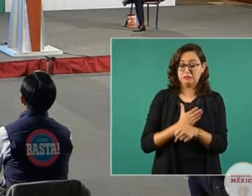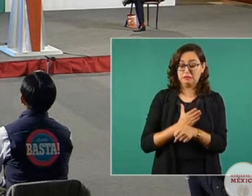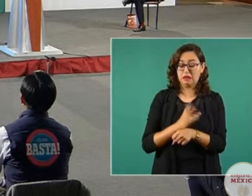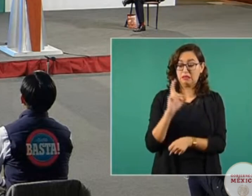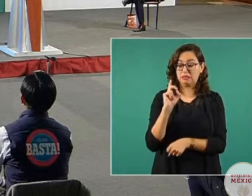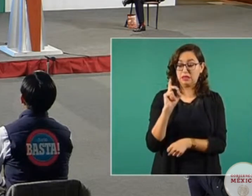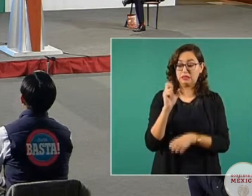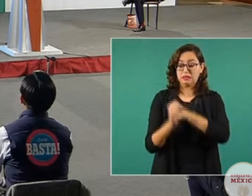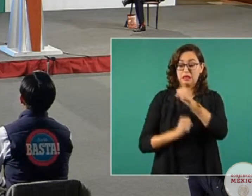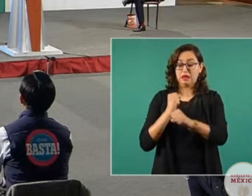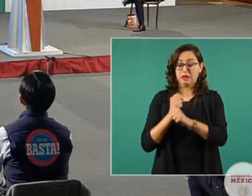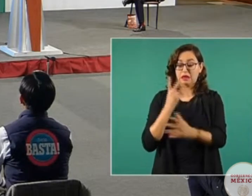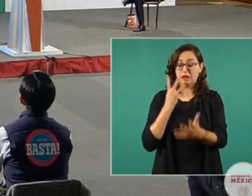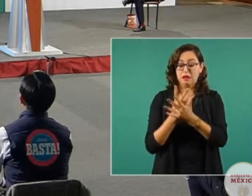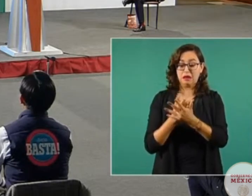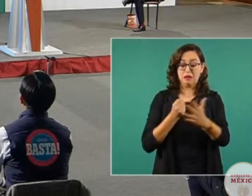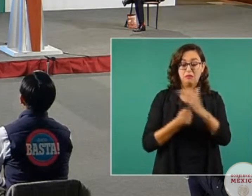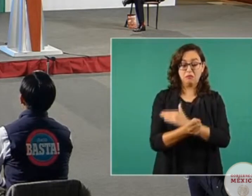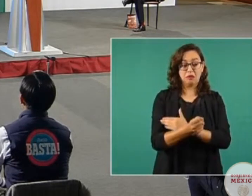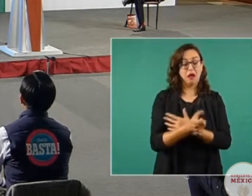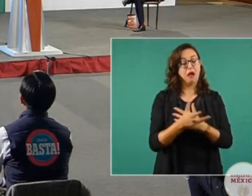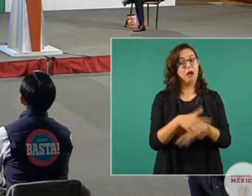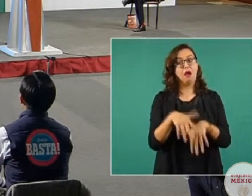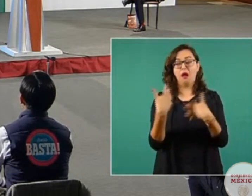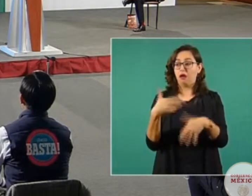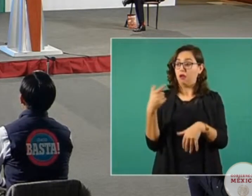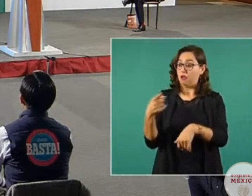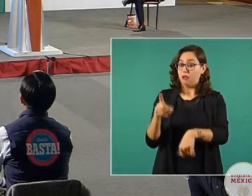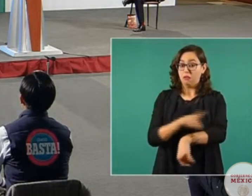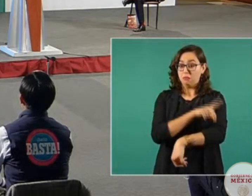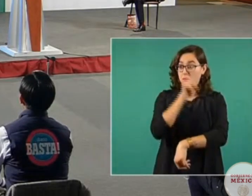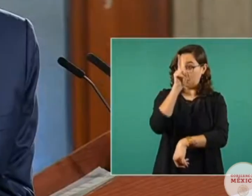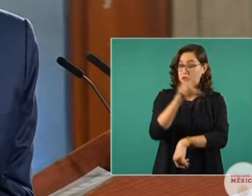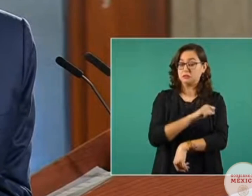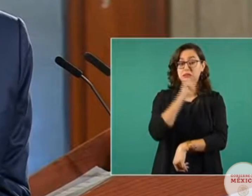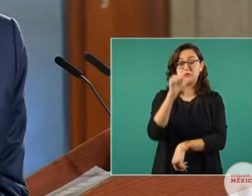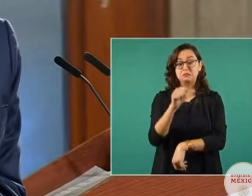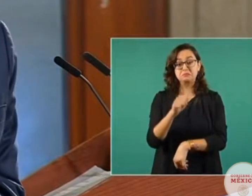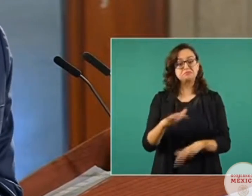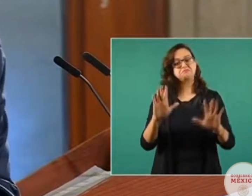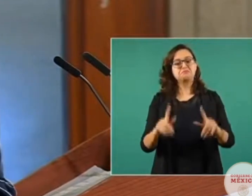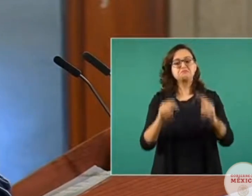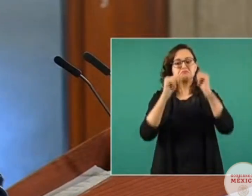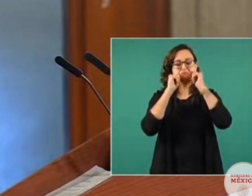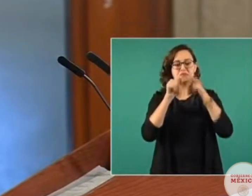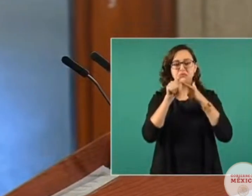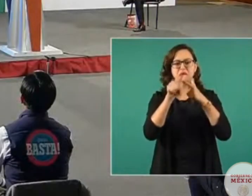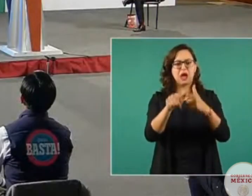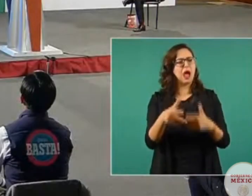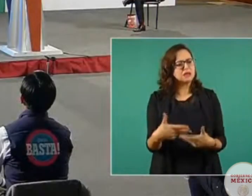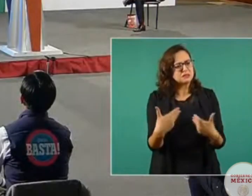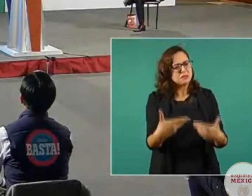Menos mal que su fuerte no es la venganza. Vamos para adelante, hasta donde tope. Eso es lo que tiene que